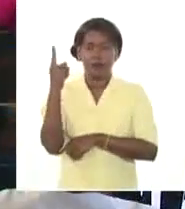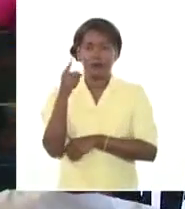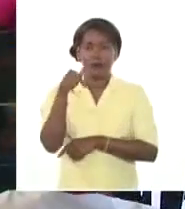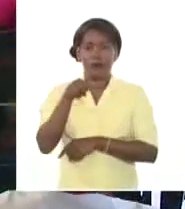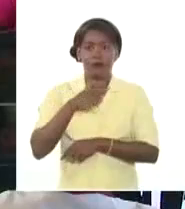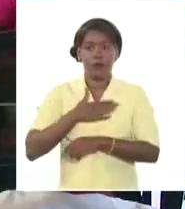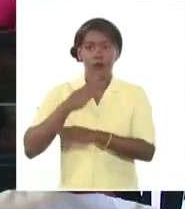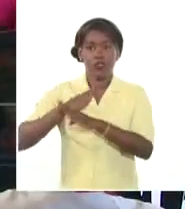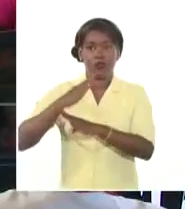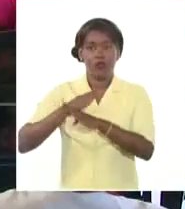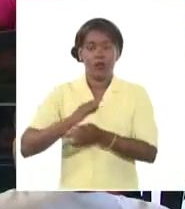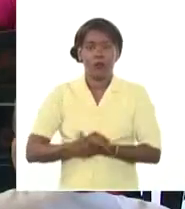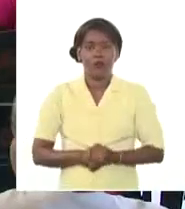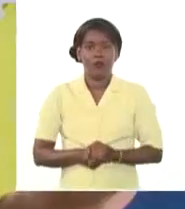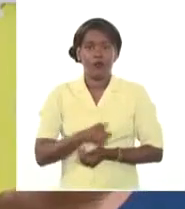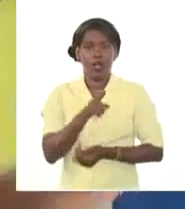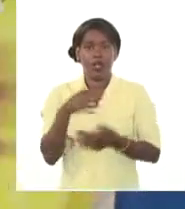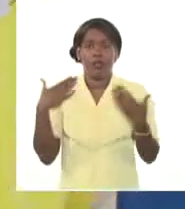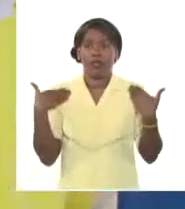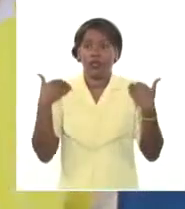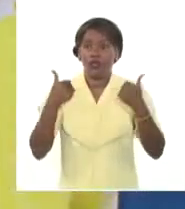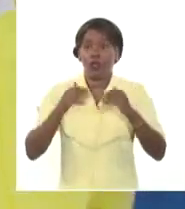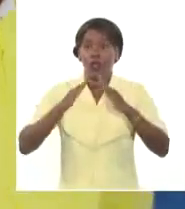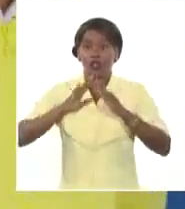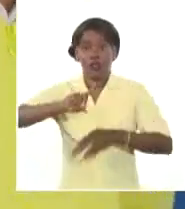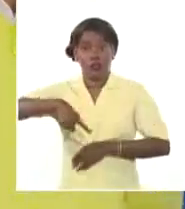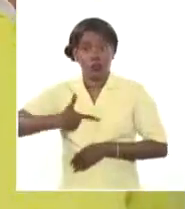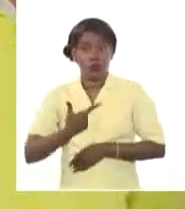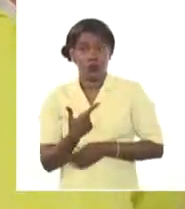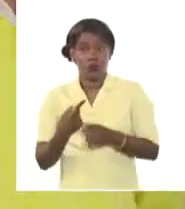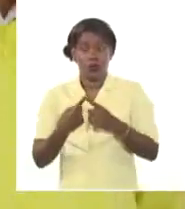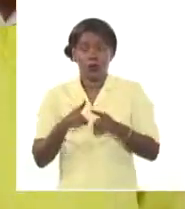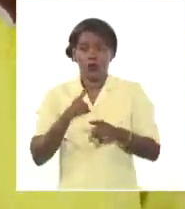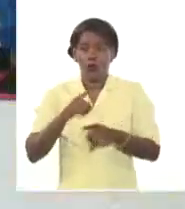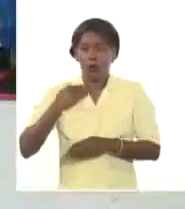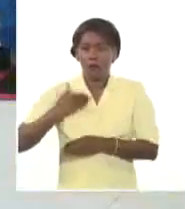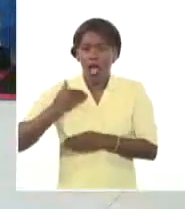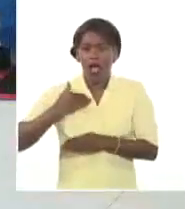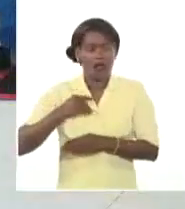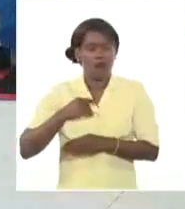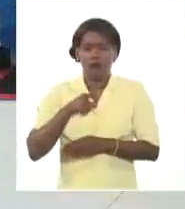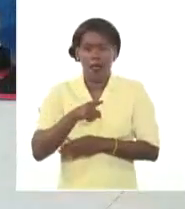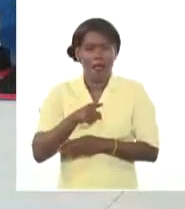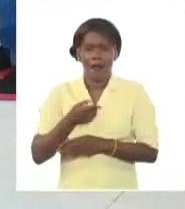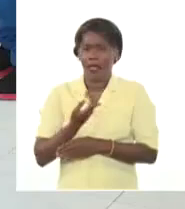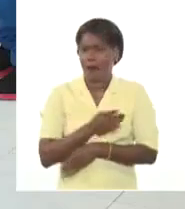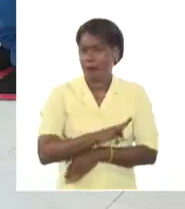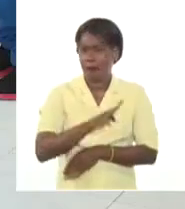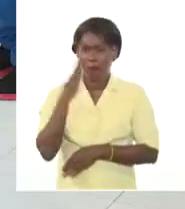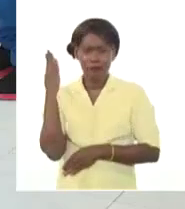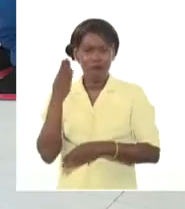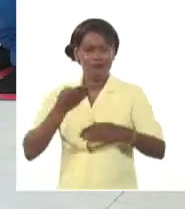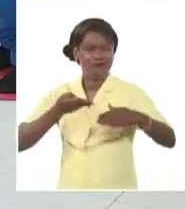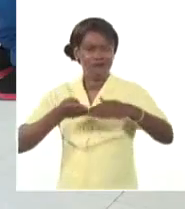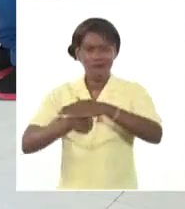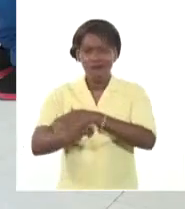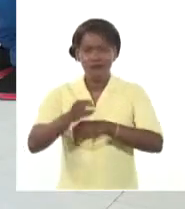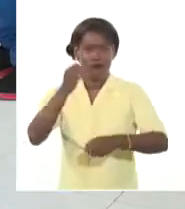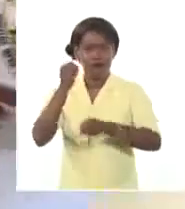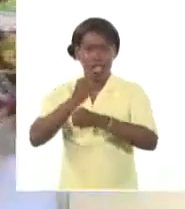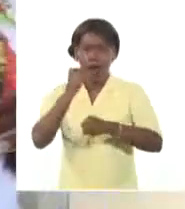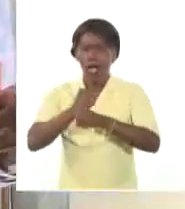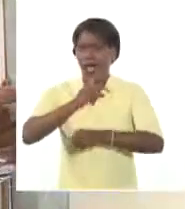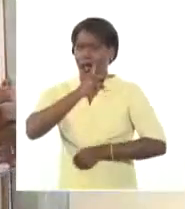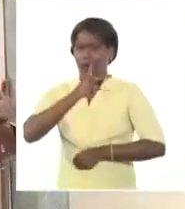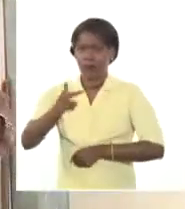Para esta directora de la Casa de Cultura del Cayo no existe mayor satisfacción que interactuar con sus pobladores, conocer